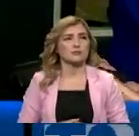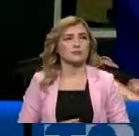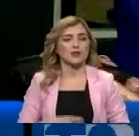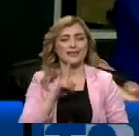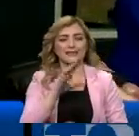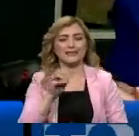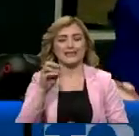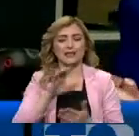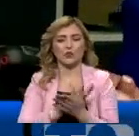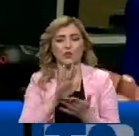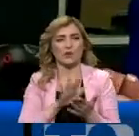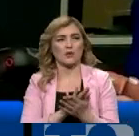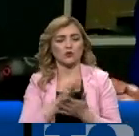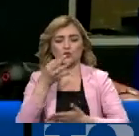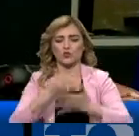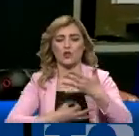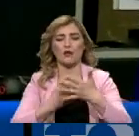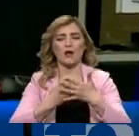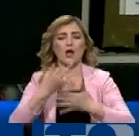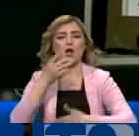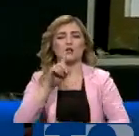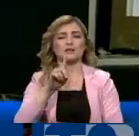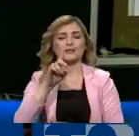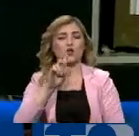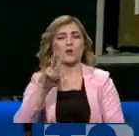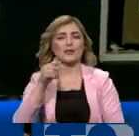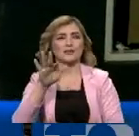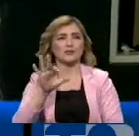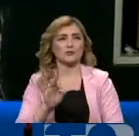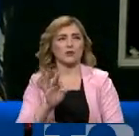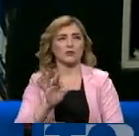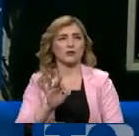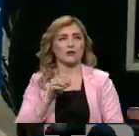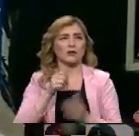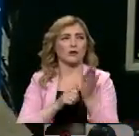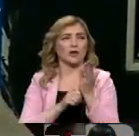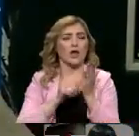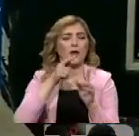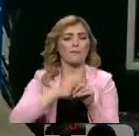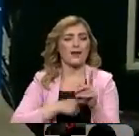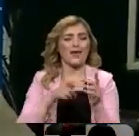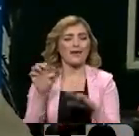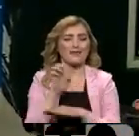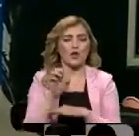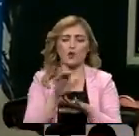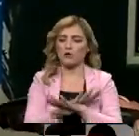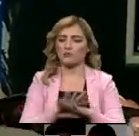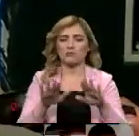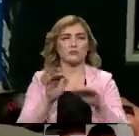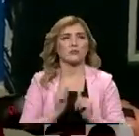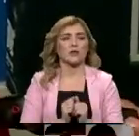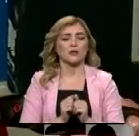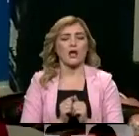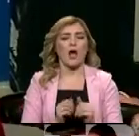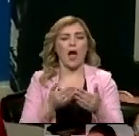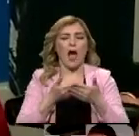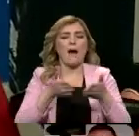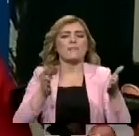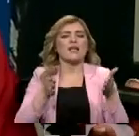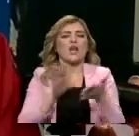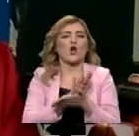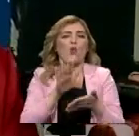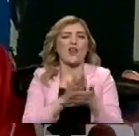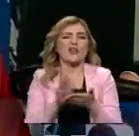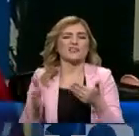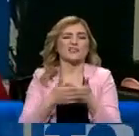total, sumando todo el 2019, pero terminamos de entregarlas ahorita en el mes de enero. Hasta abril 300 más y hasta